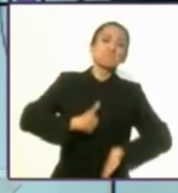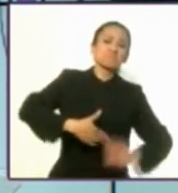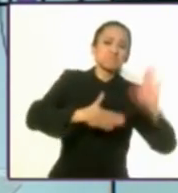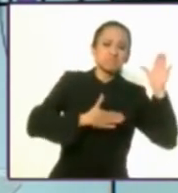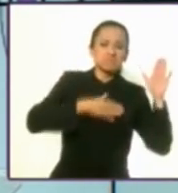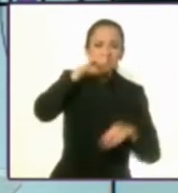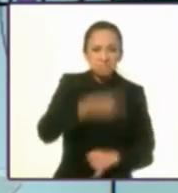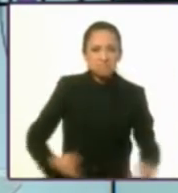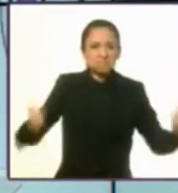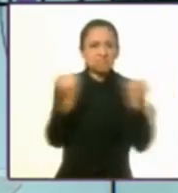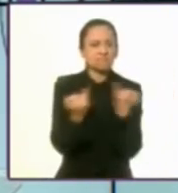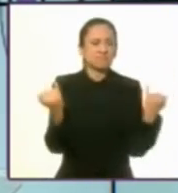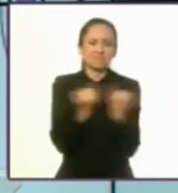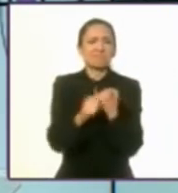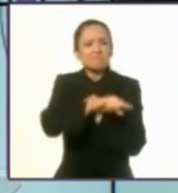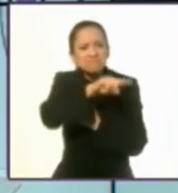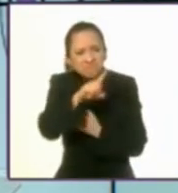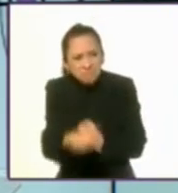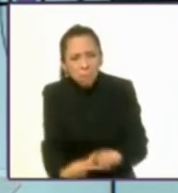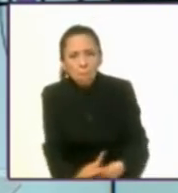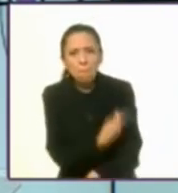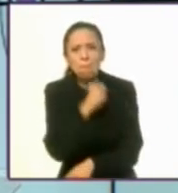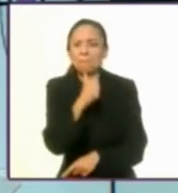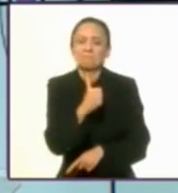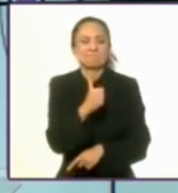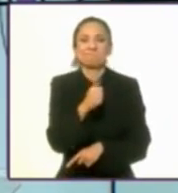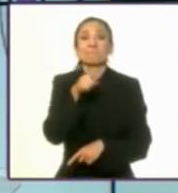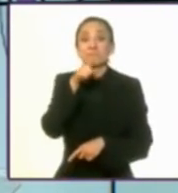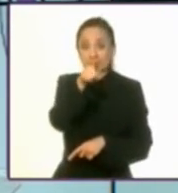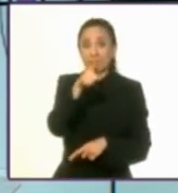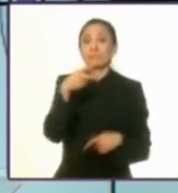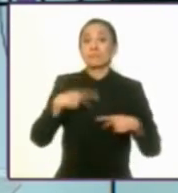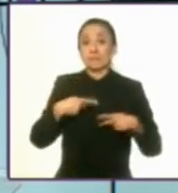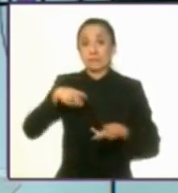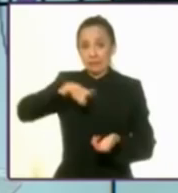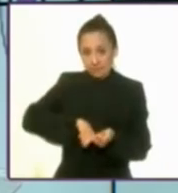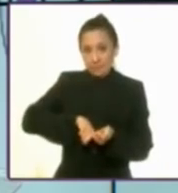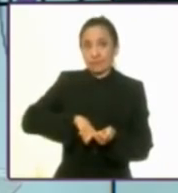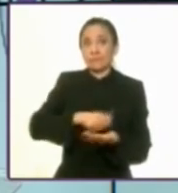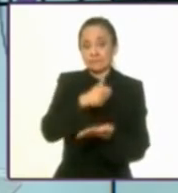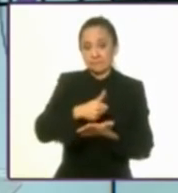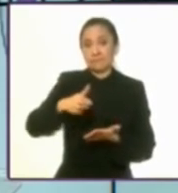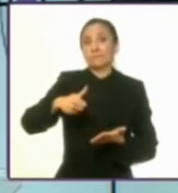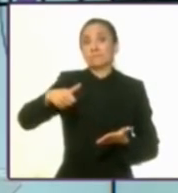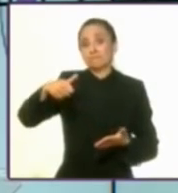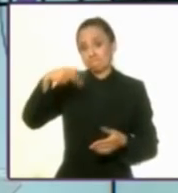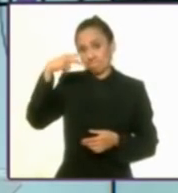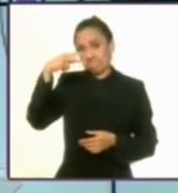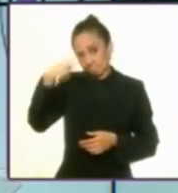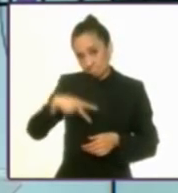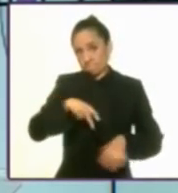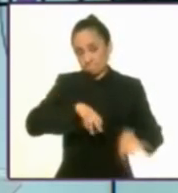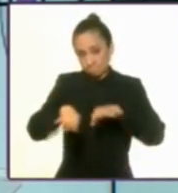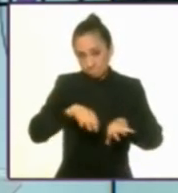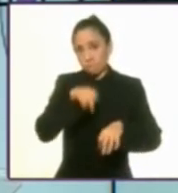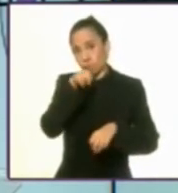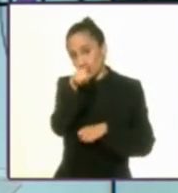es necesario que te diga a ti trabajador del gobierno de la ciudad mexico policía en trabajador